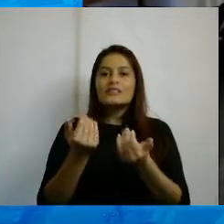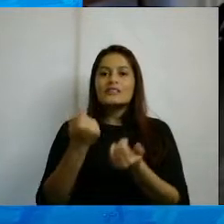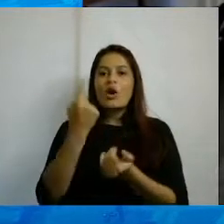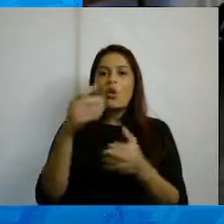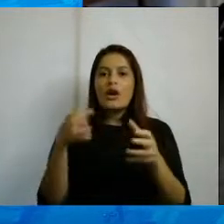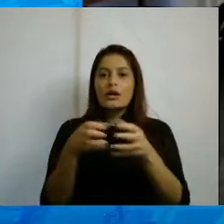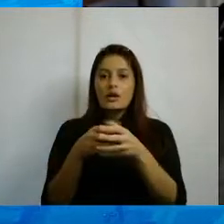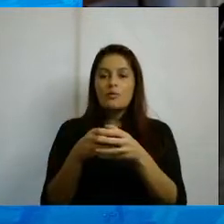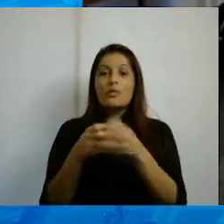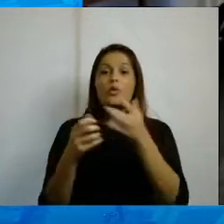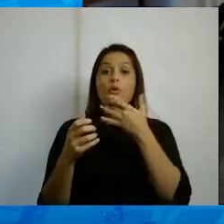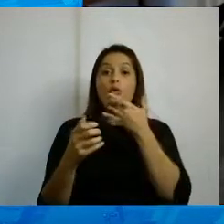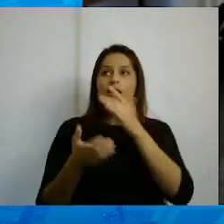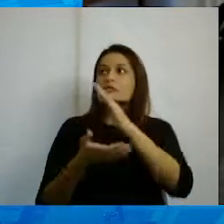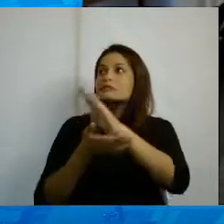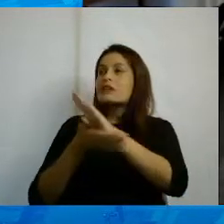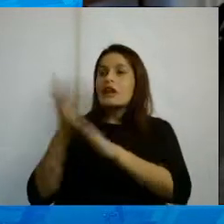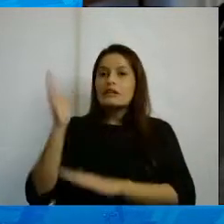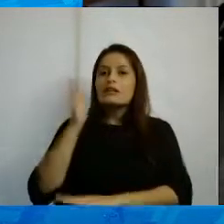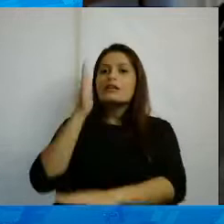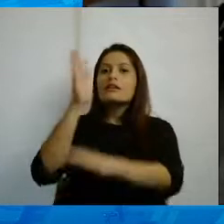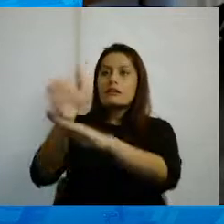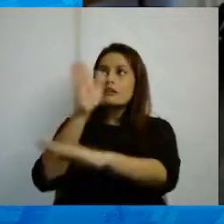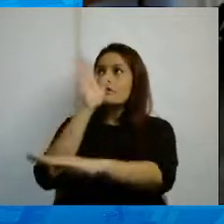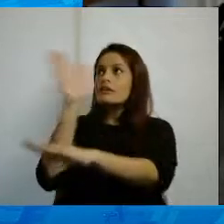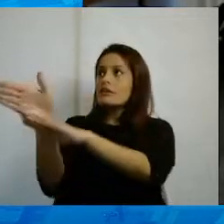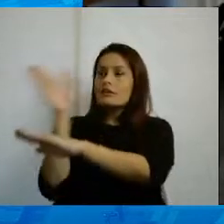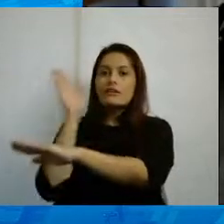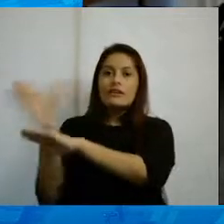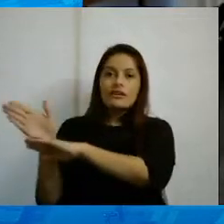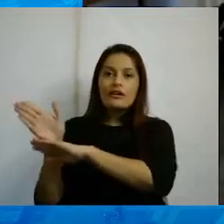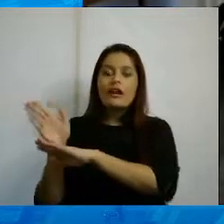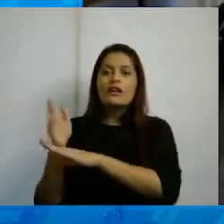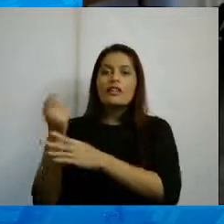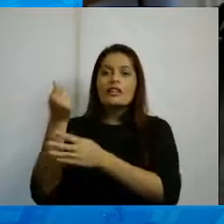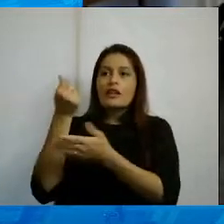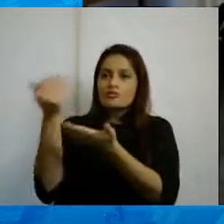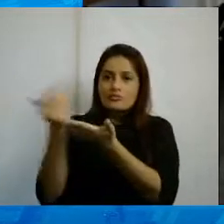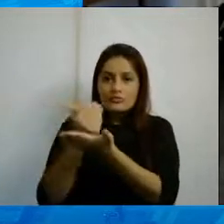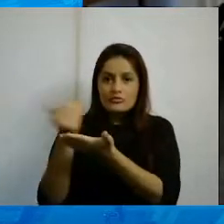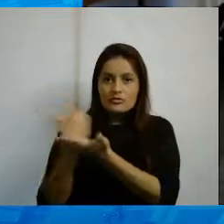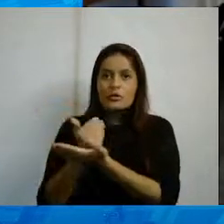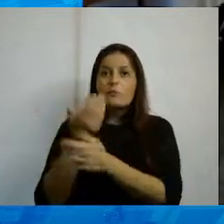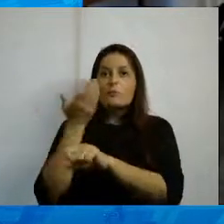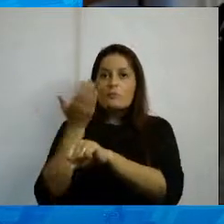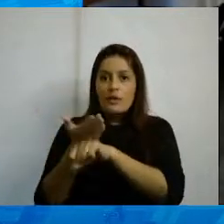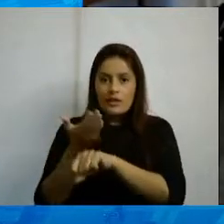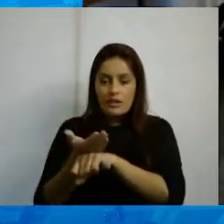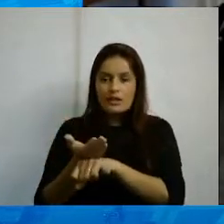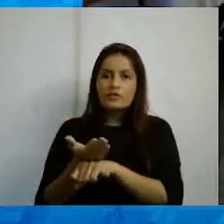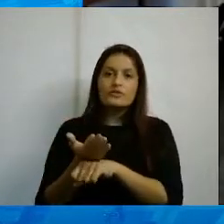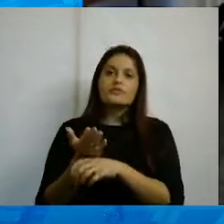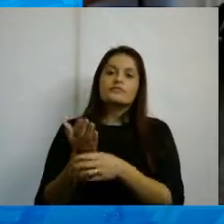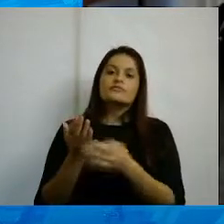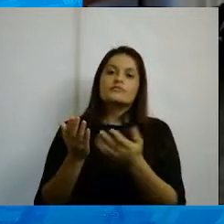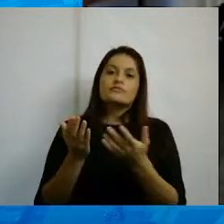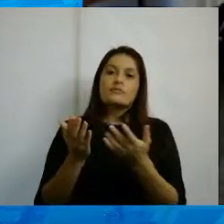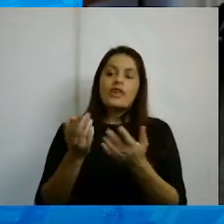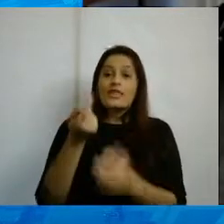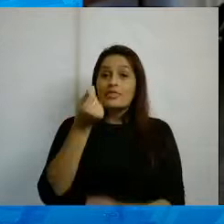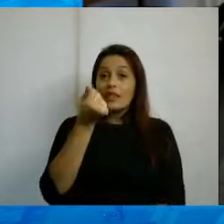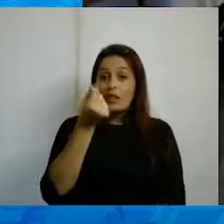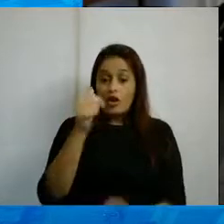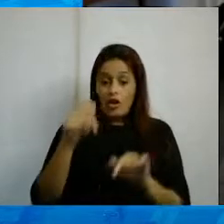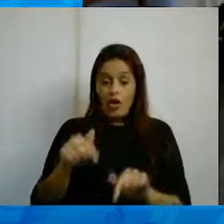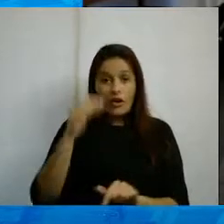personas, porque hay que salir a estas instituciones a cobrar estos dineros, solicitarlos, pedirlos, y son dineros que hoy día